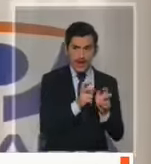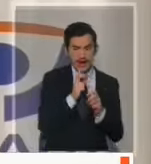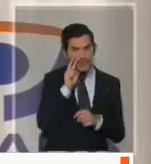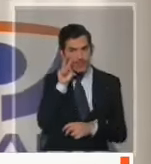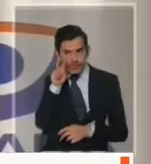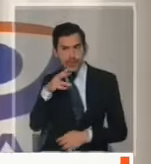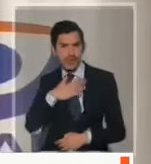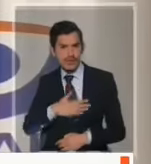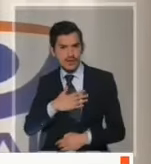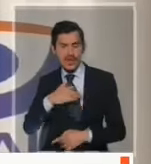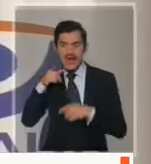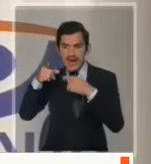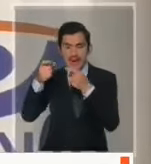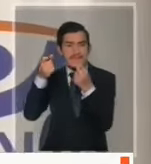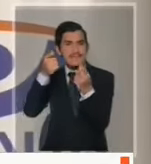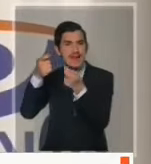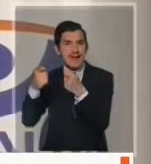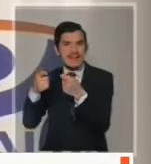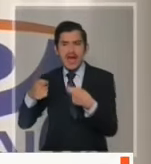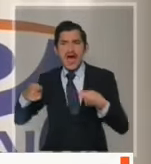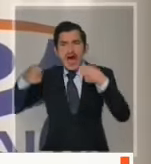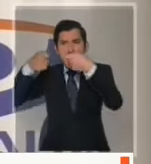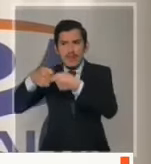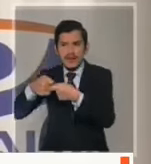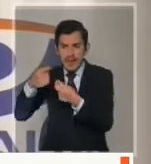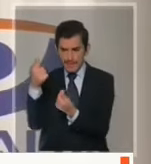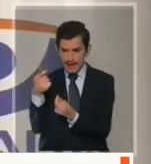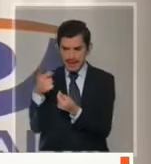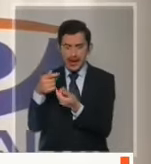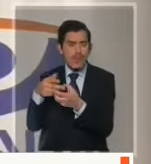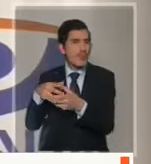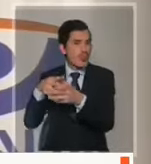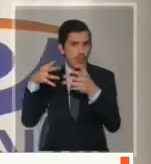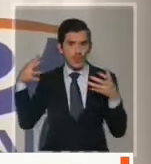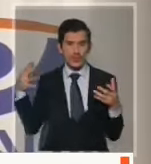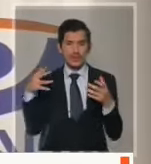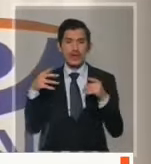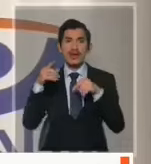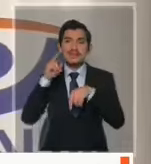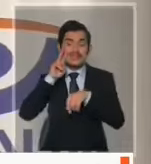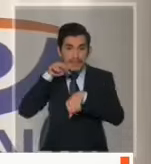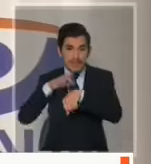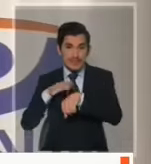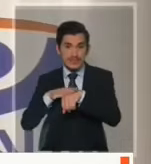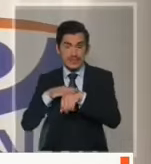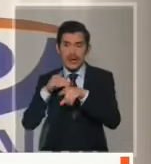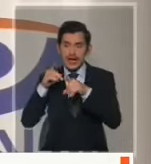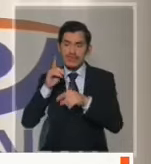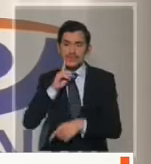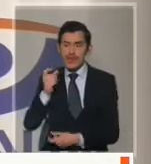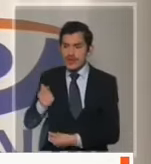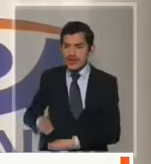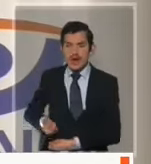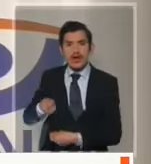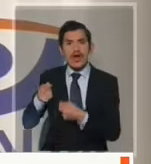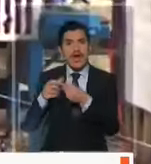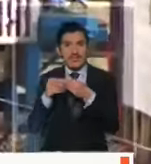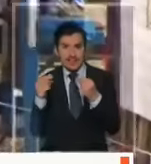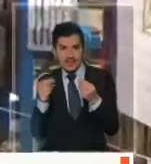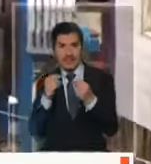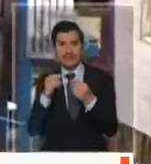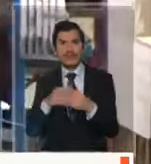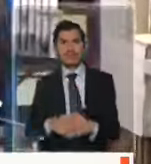altas sumas que las personas que participaban en estas apuestas de carácter informal trasladaban. En dinero efectivo y también en